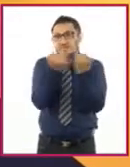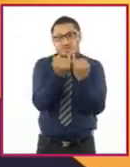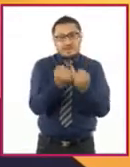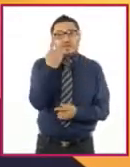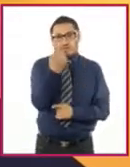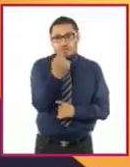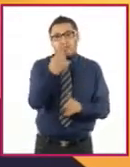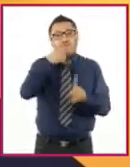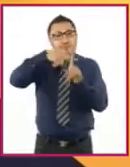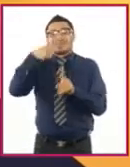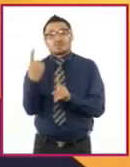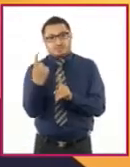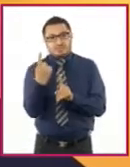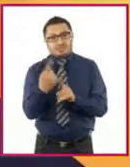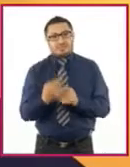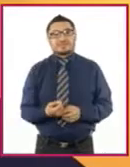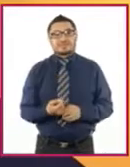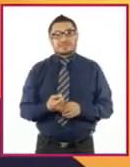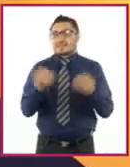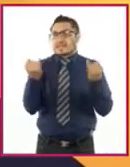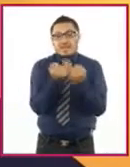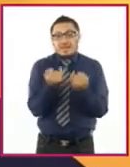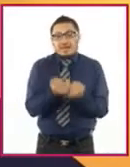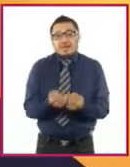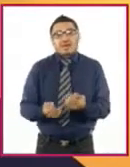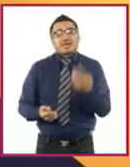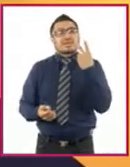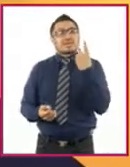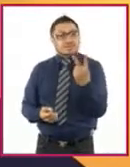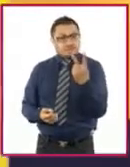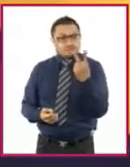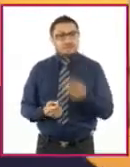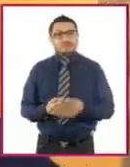a 1 más 1 igual a 2.